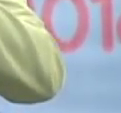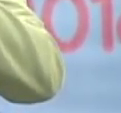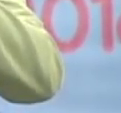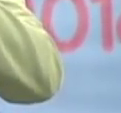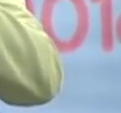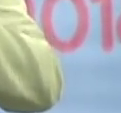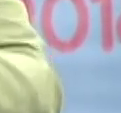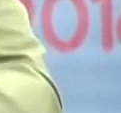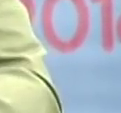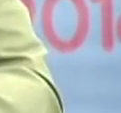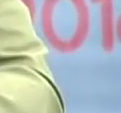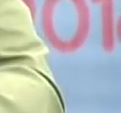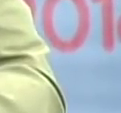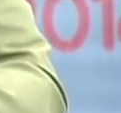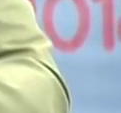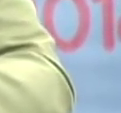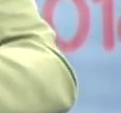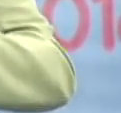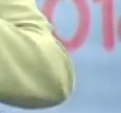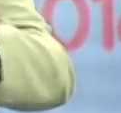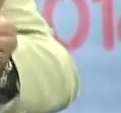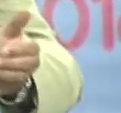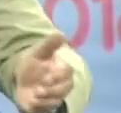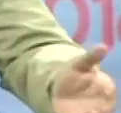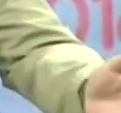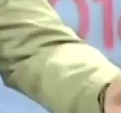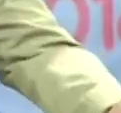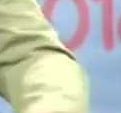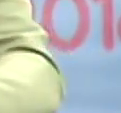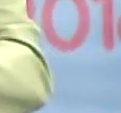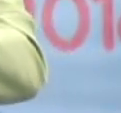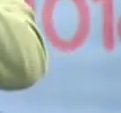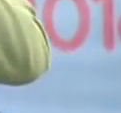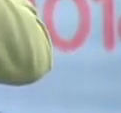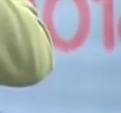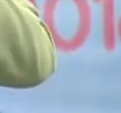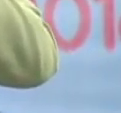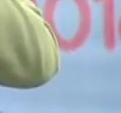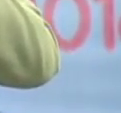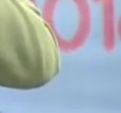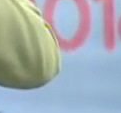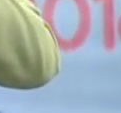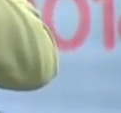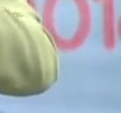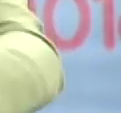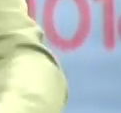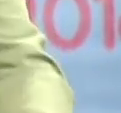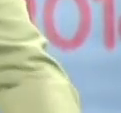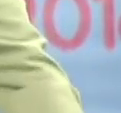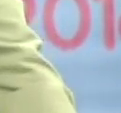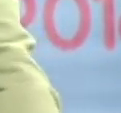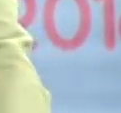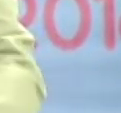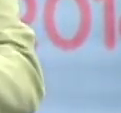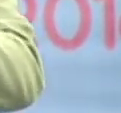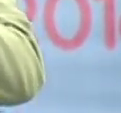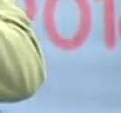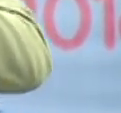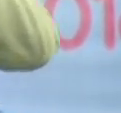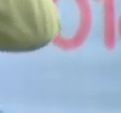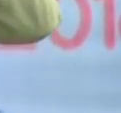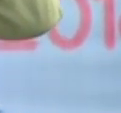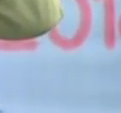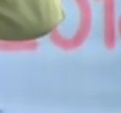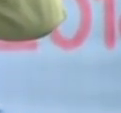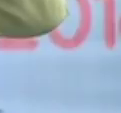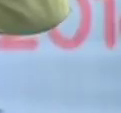esta Expo Venezuela Potencia. Les regalamos aquí el baile de Manuela de Bolívar en el flamenco